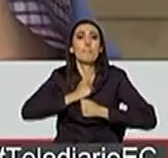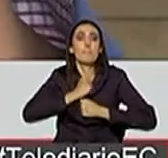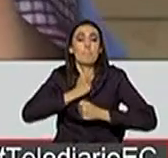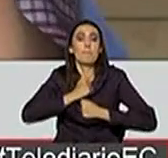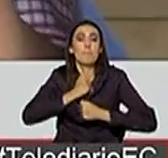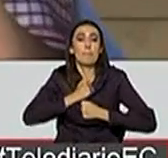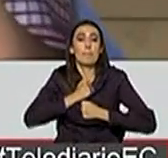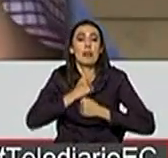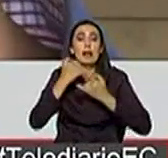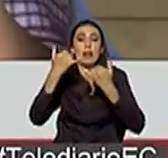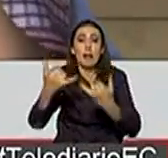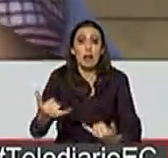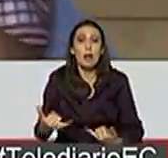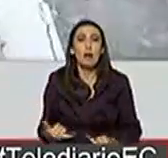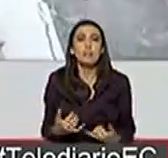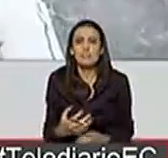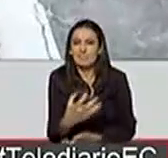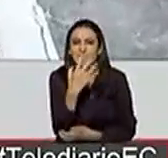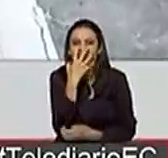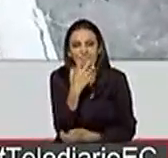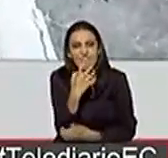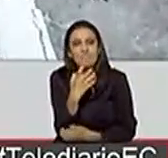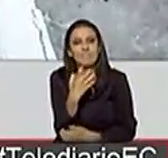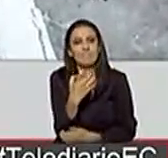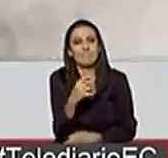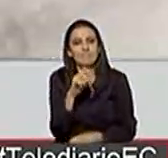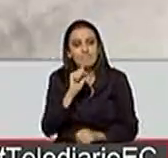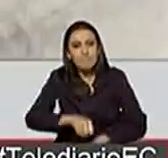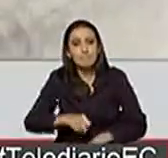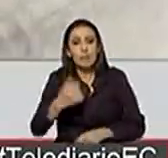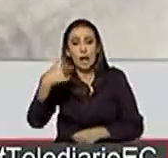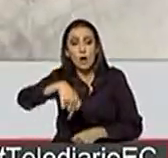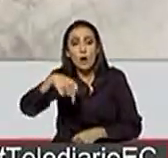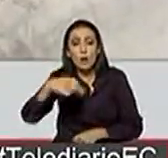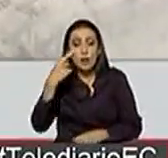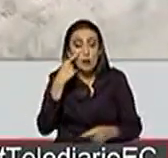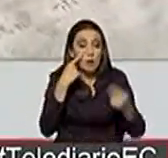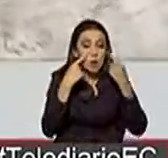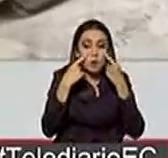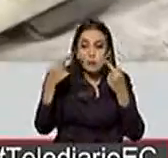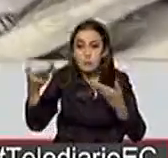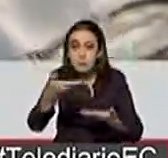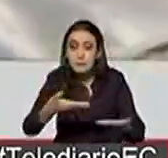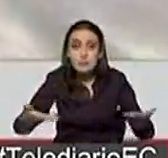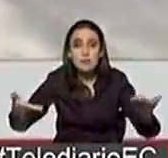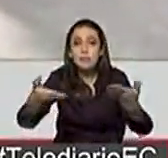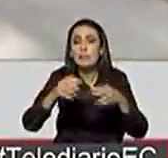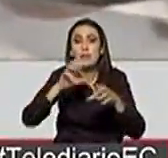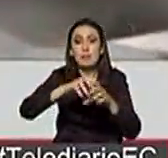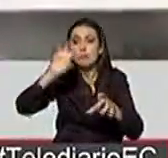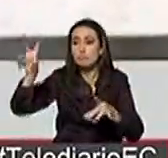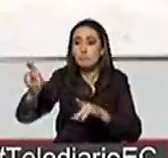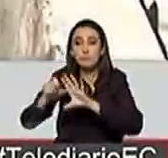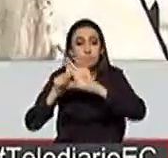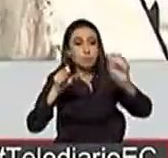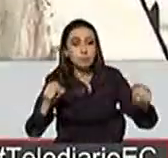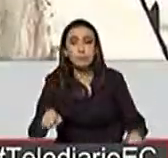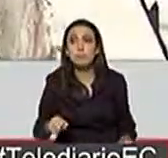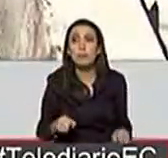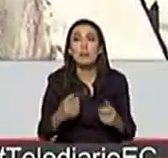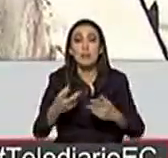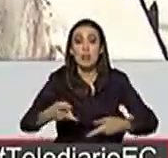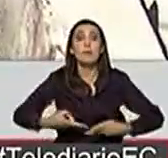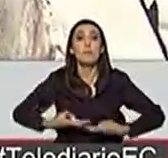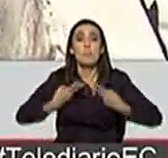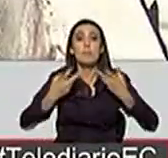el fogón quiteño cuenta con bronca ira e impotencia lo que constató cuando fue alertado del saqueo de su restaurante y lo que